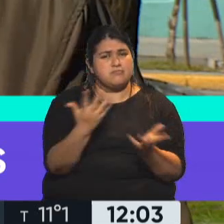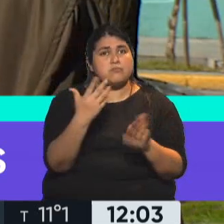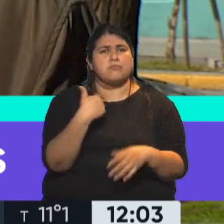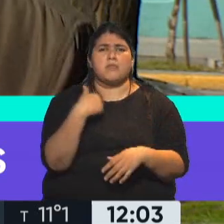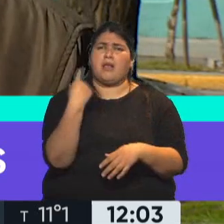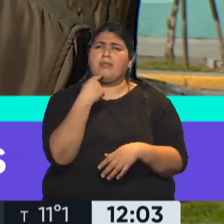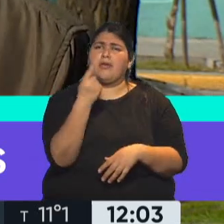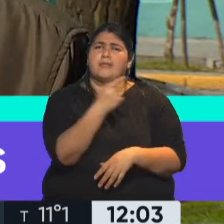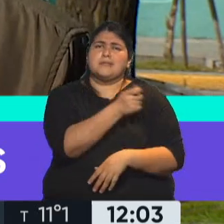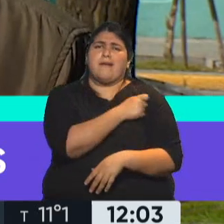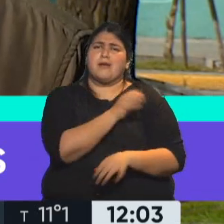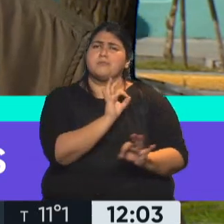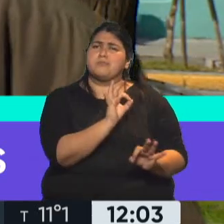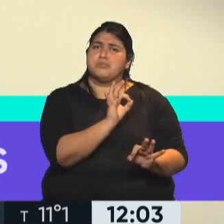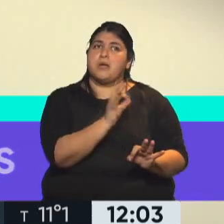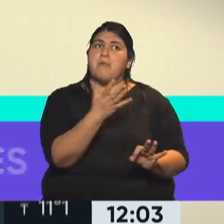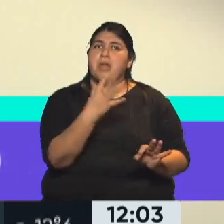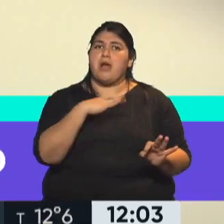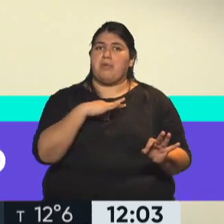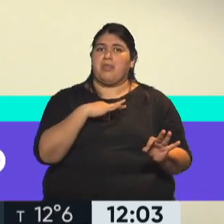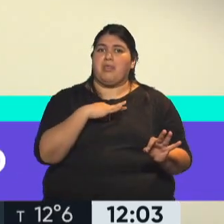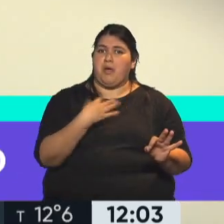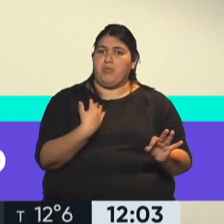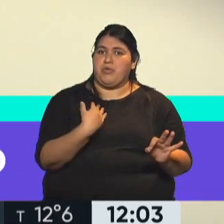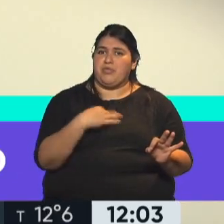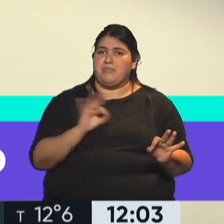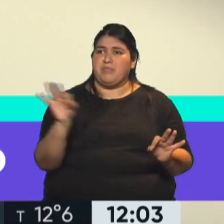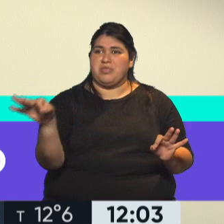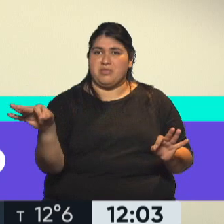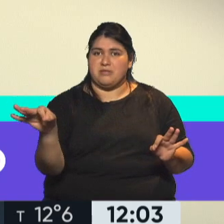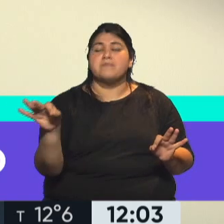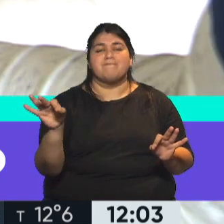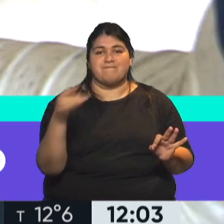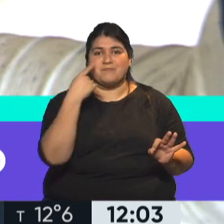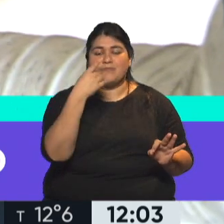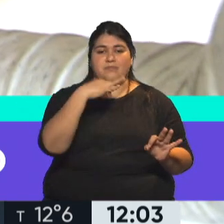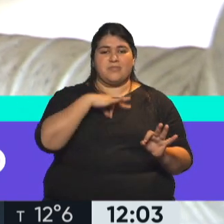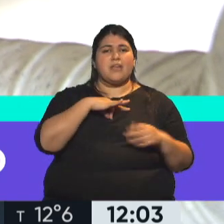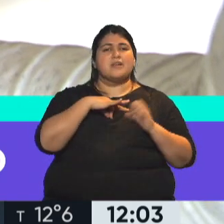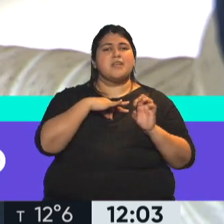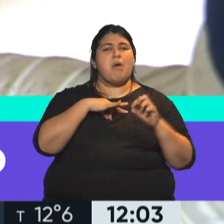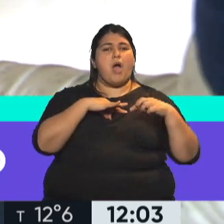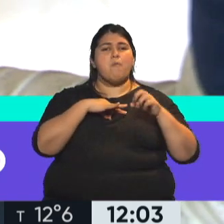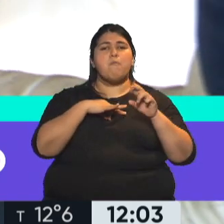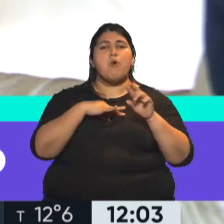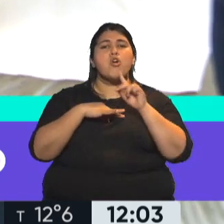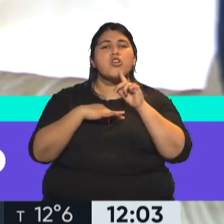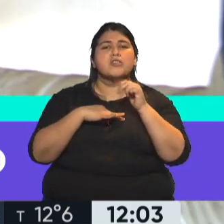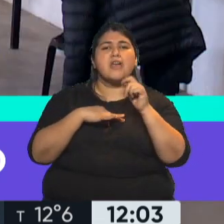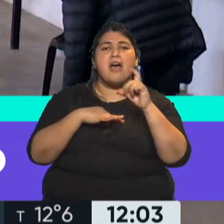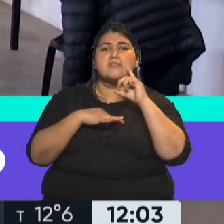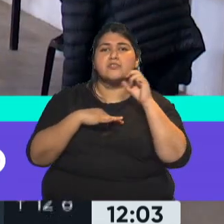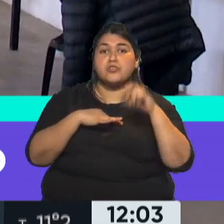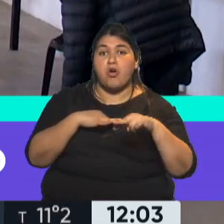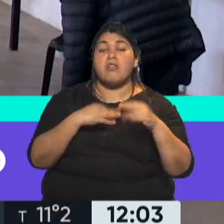no me enfermo pero puedo portar el virus lo que está claro es que esa aportación genera menos tasa de contagios